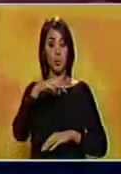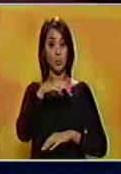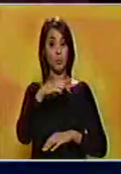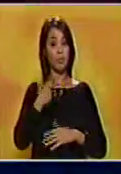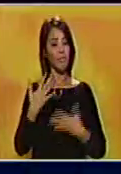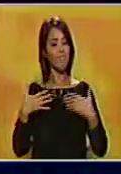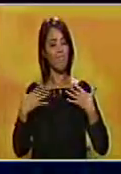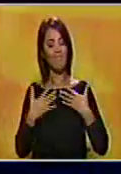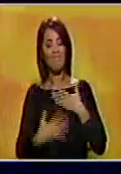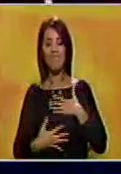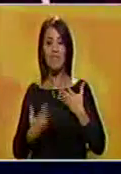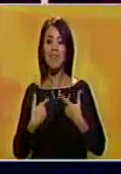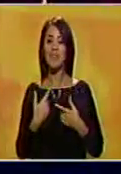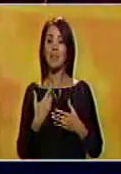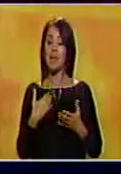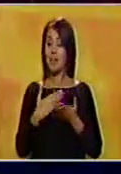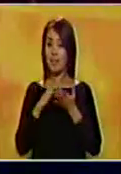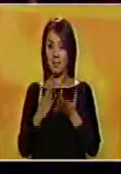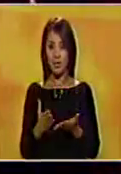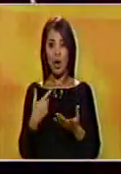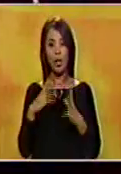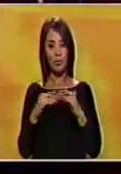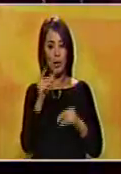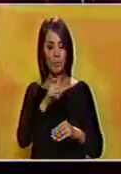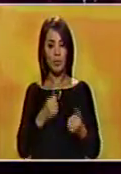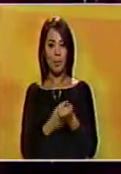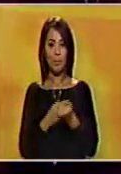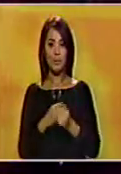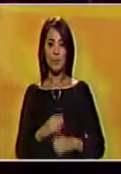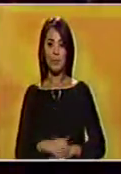por el momento y dedicó la estatuilla a todos sus seguidores.